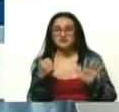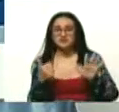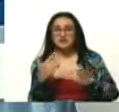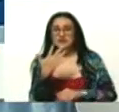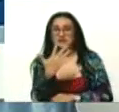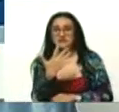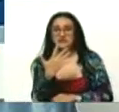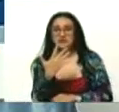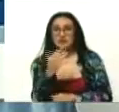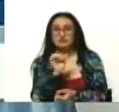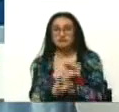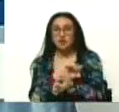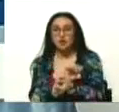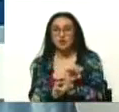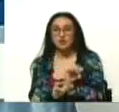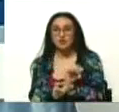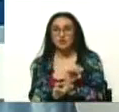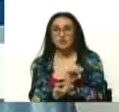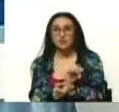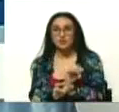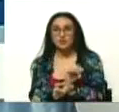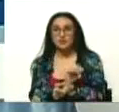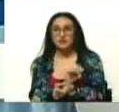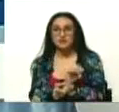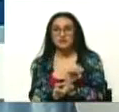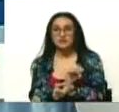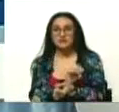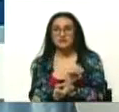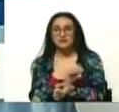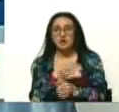31.965 imputaciones, quedando privados de libertad